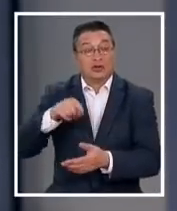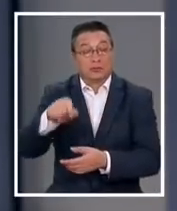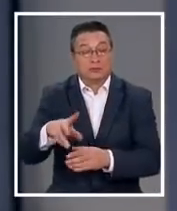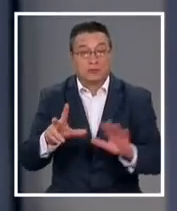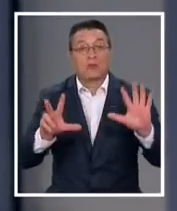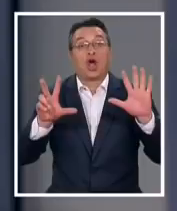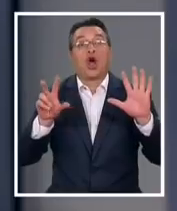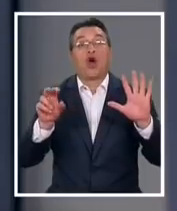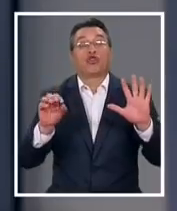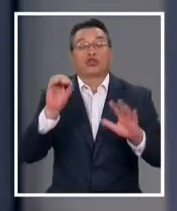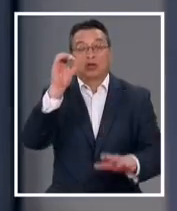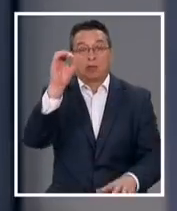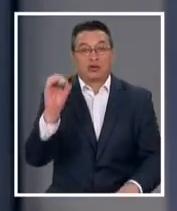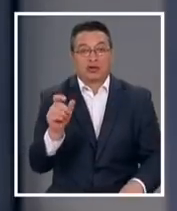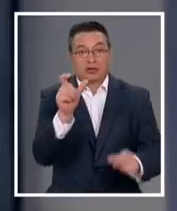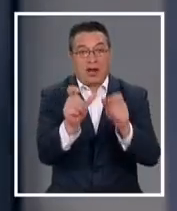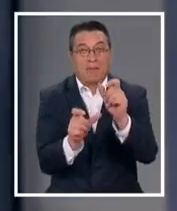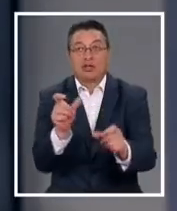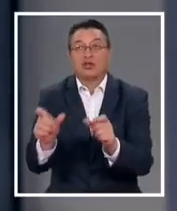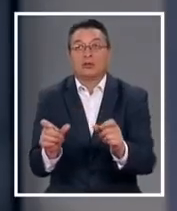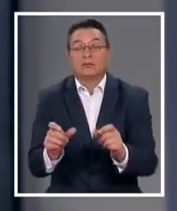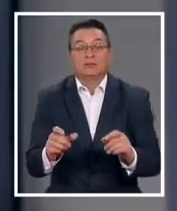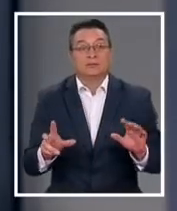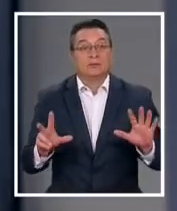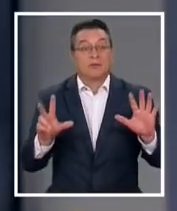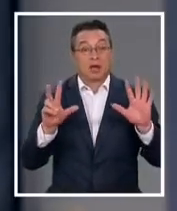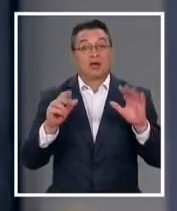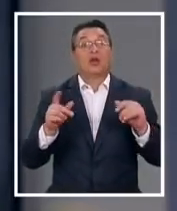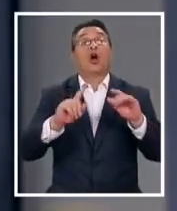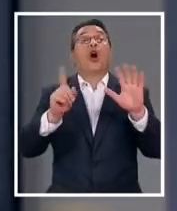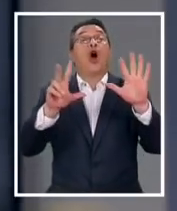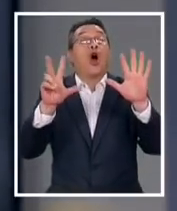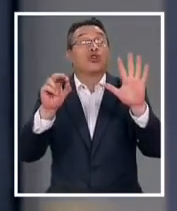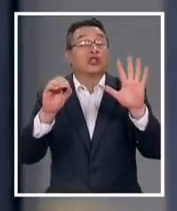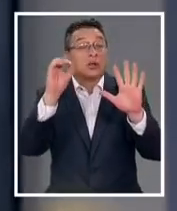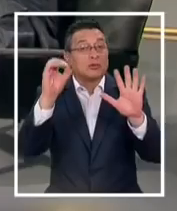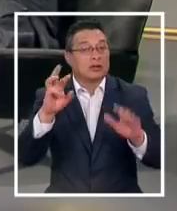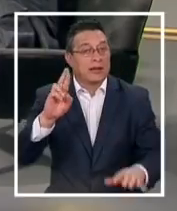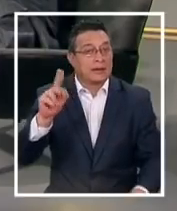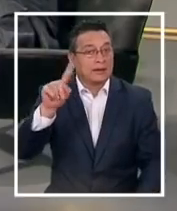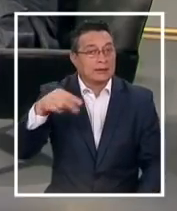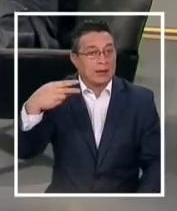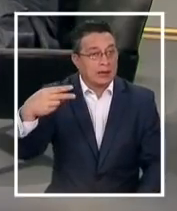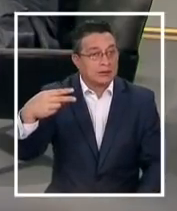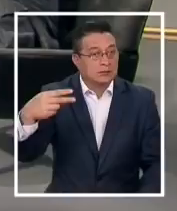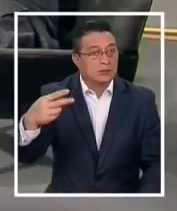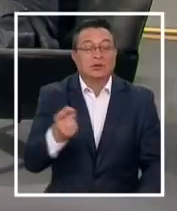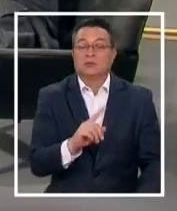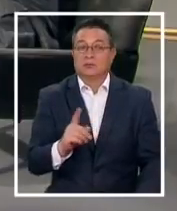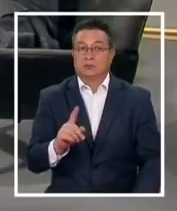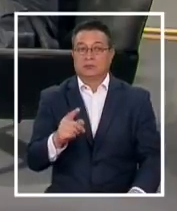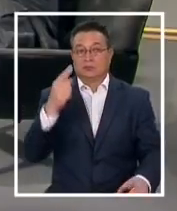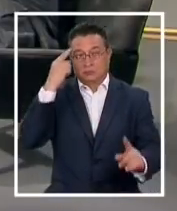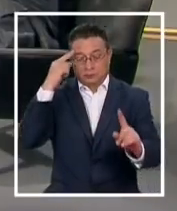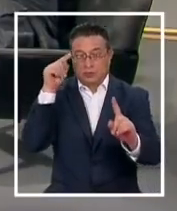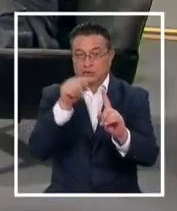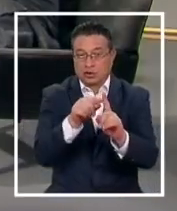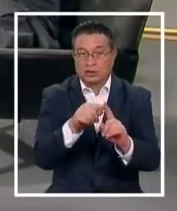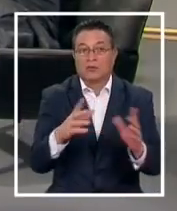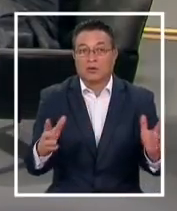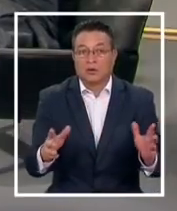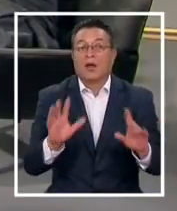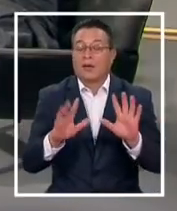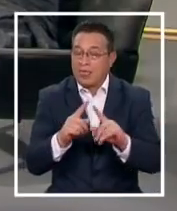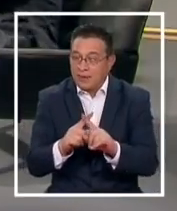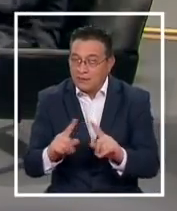al 80% de la población, ¿verdad? Al 80% del registro social de hogares. Por eso. Pero de la población objetivo de este instrumento. Entonces,